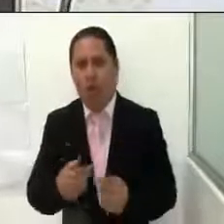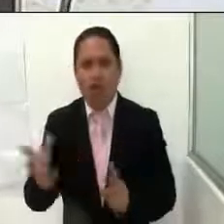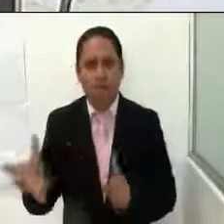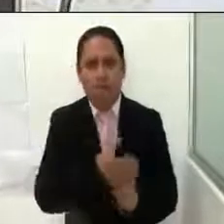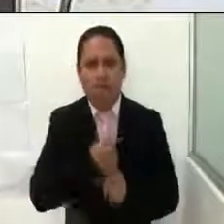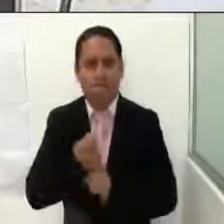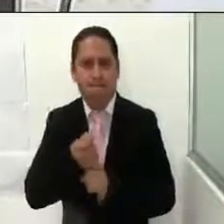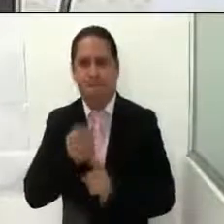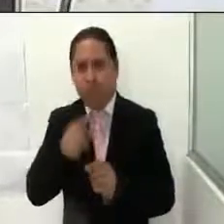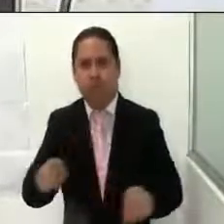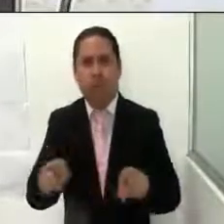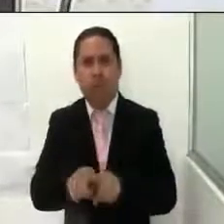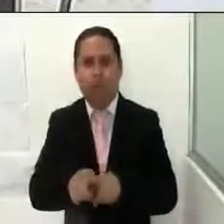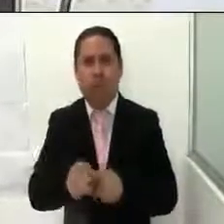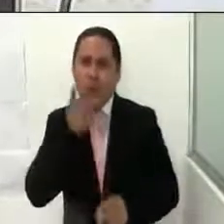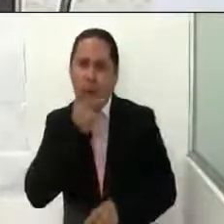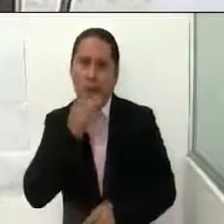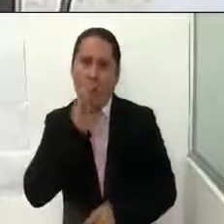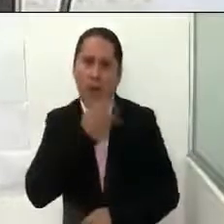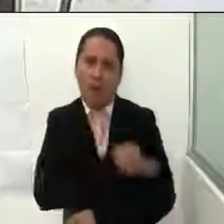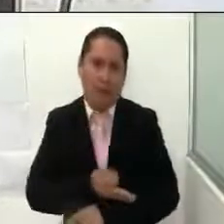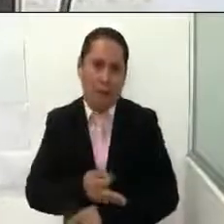guardia custodia tutela